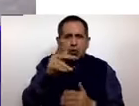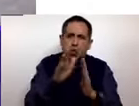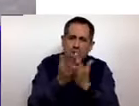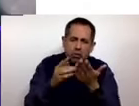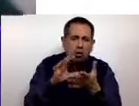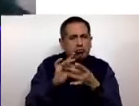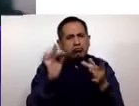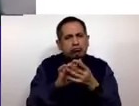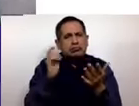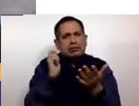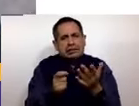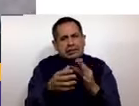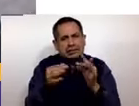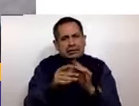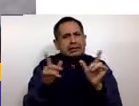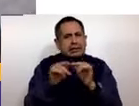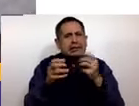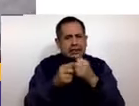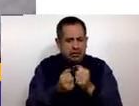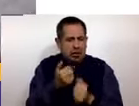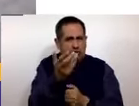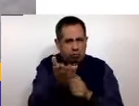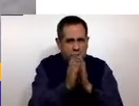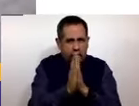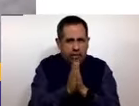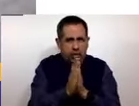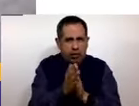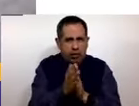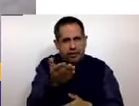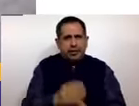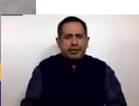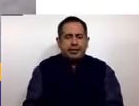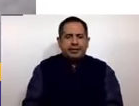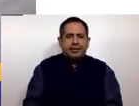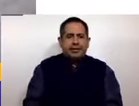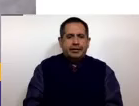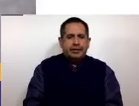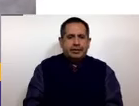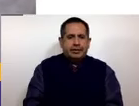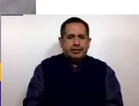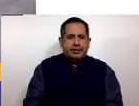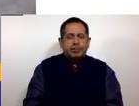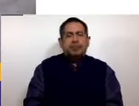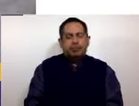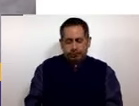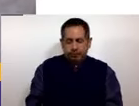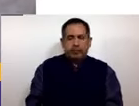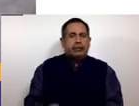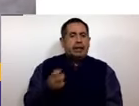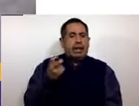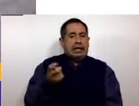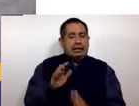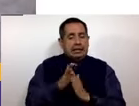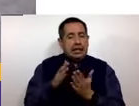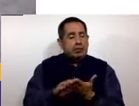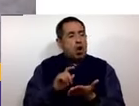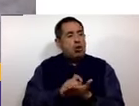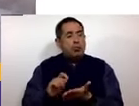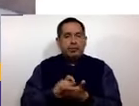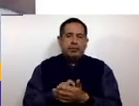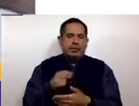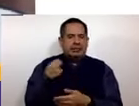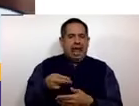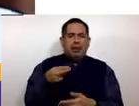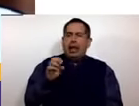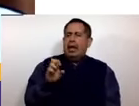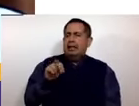libro. Entonces, por favor, Alejandra. Este libro es un ensayo que narra la